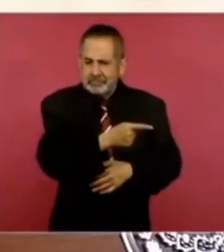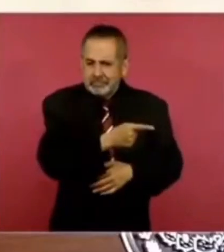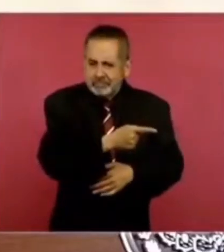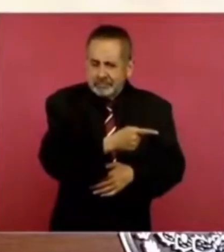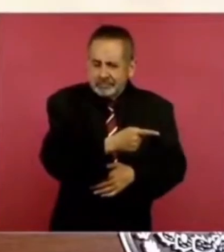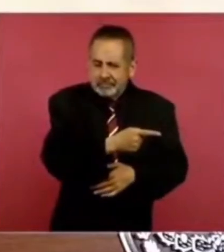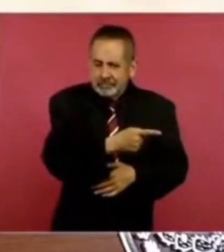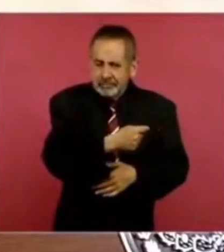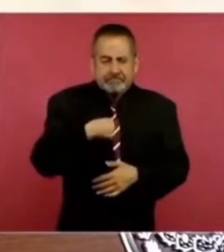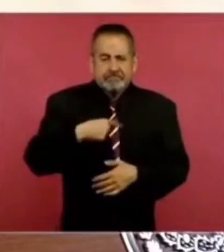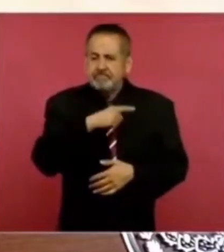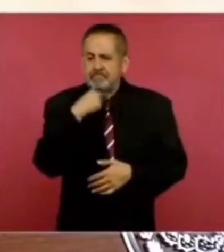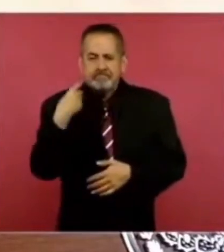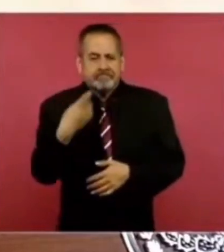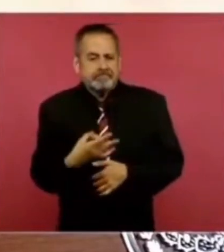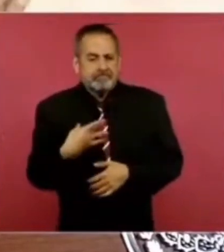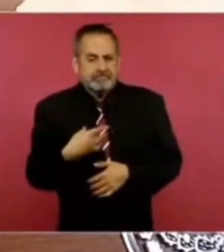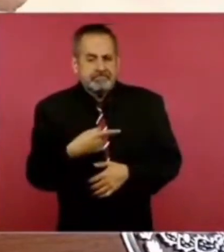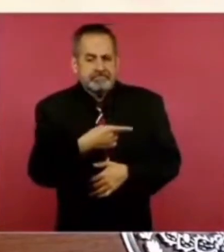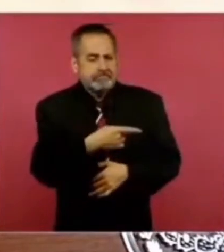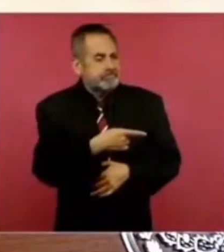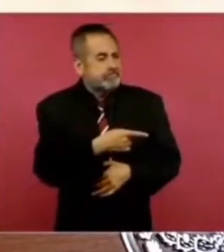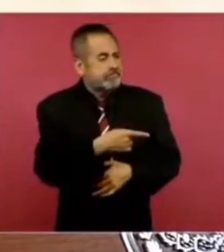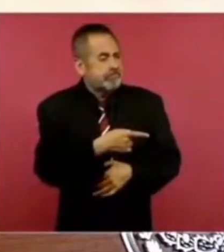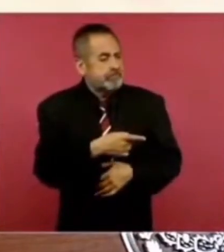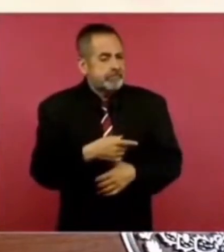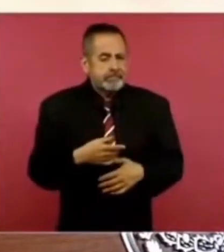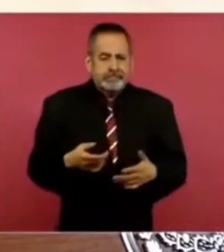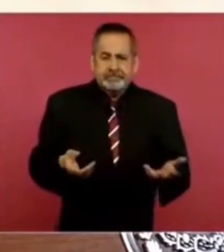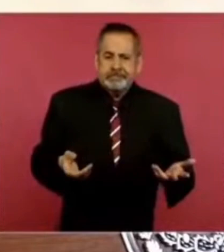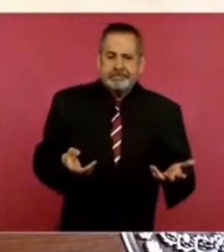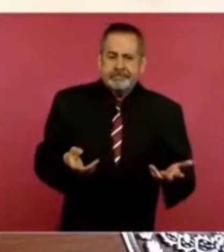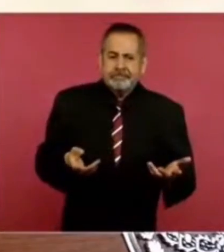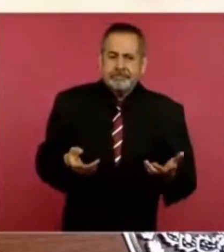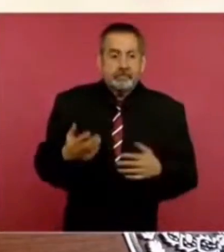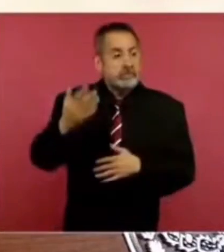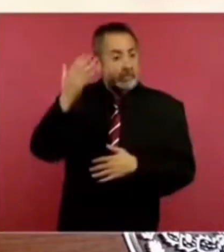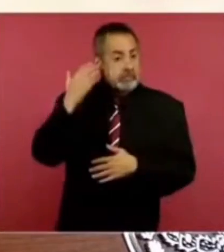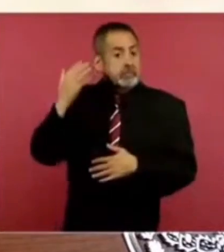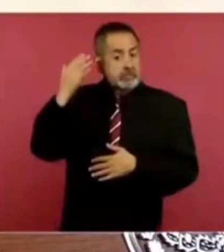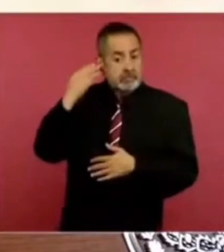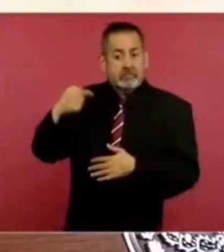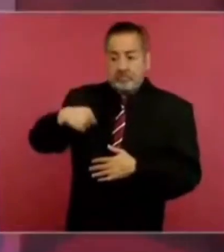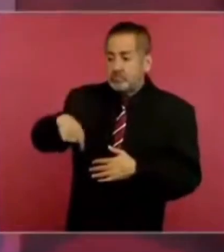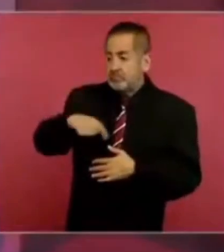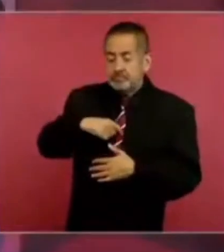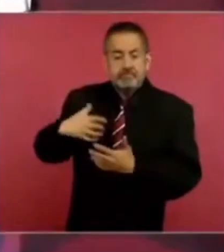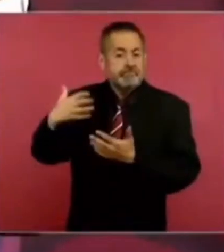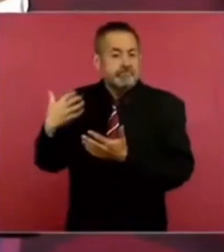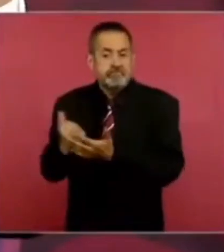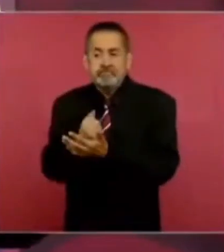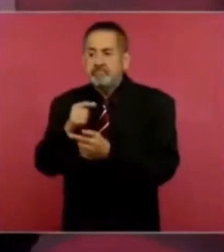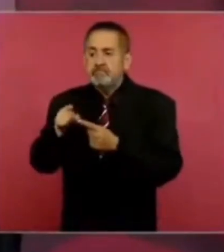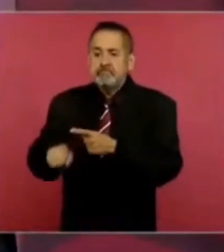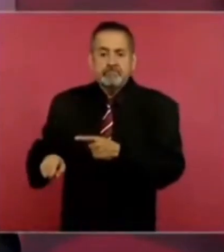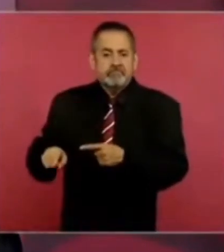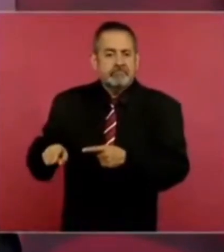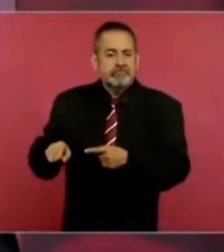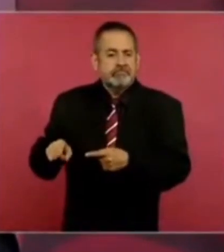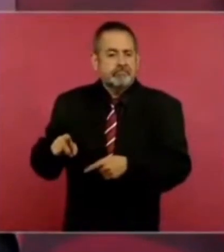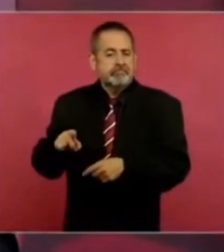Ganó, porque ya habíamos ganado en Miguel Hidalgo,